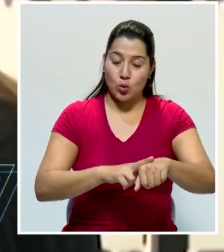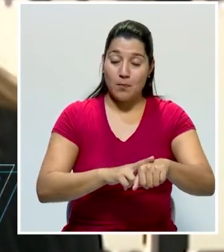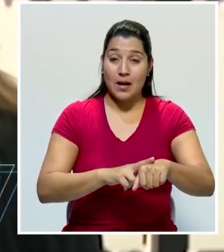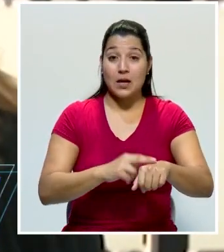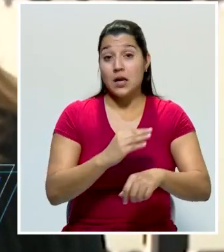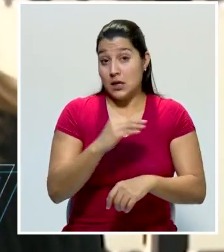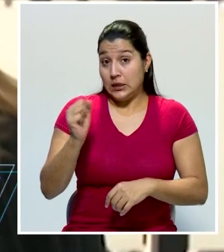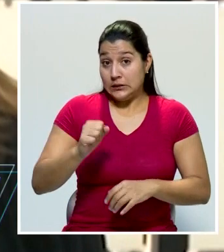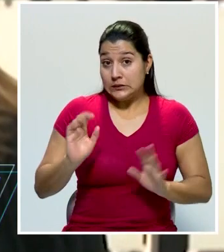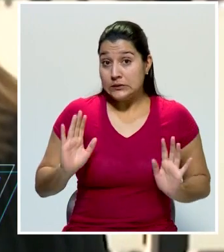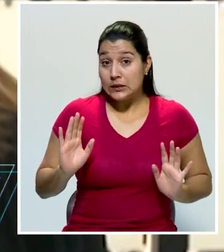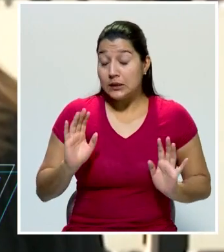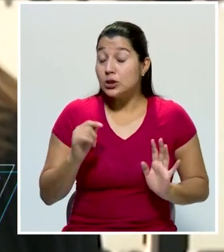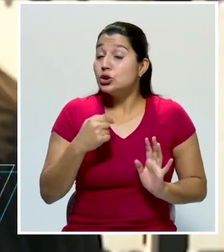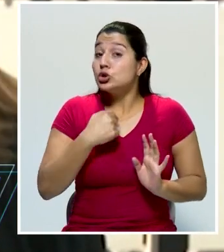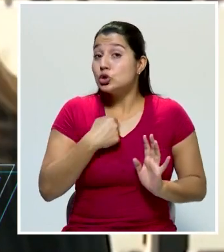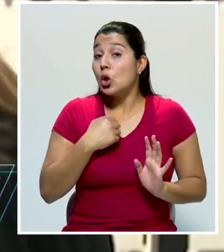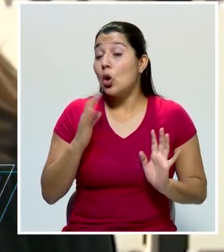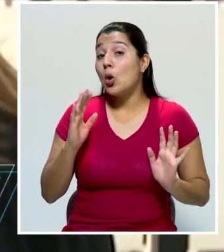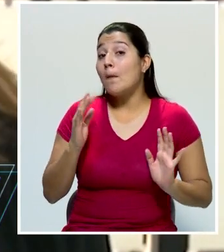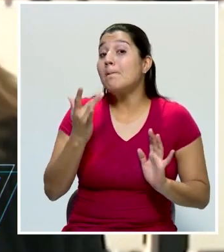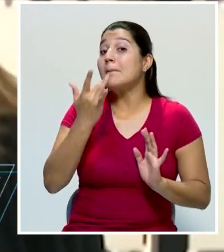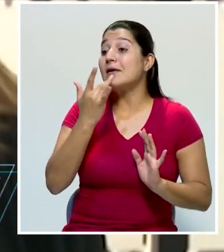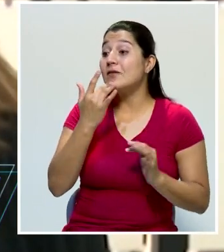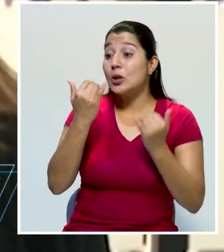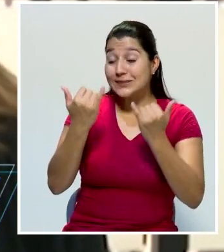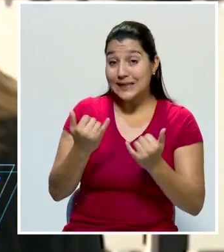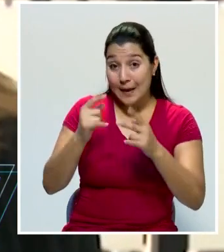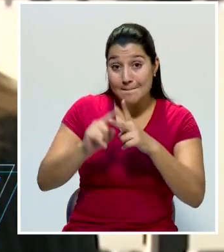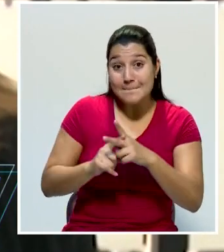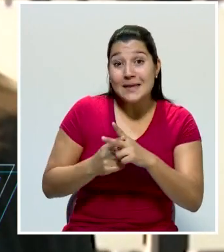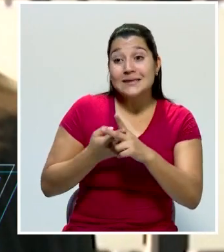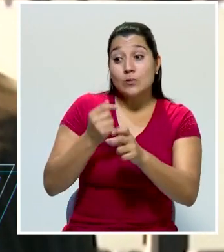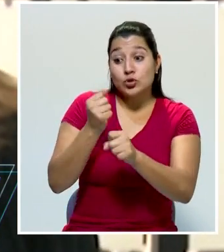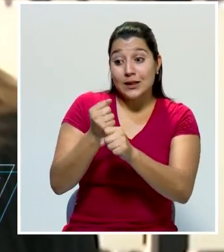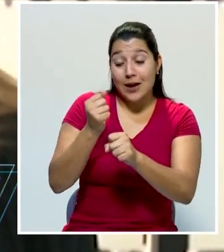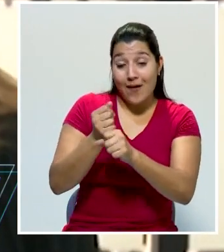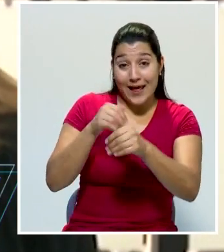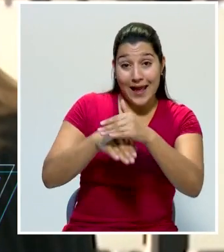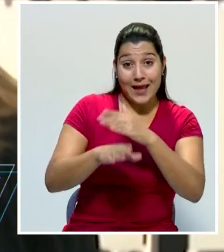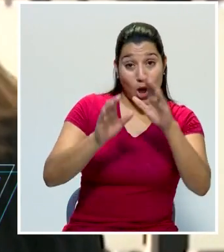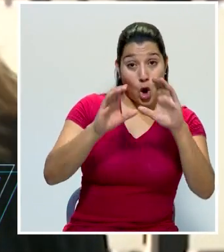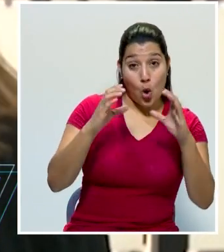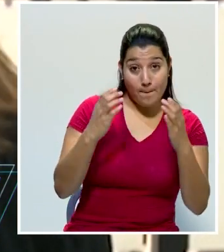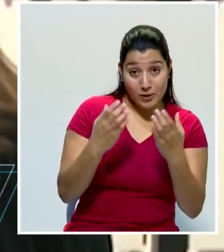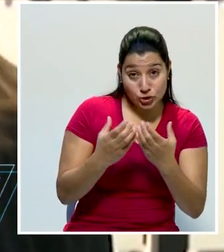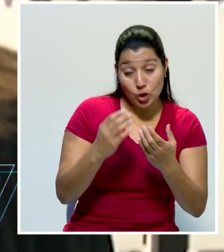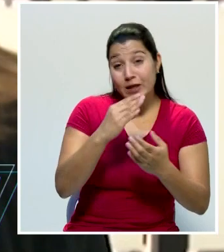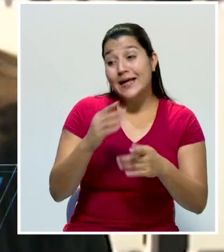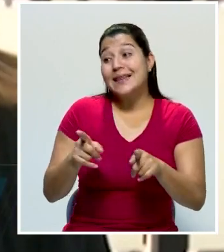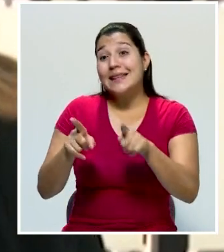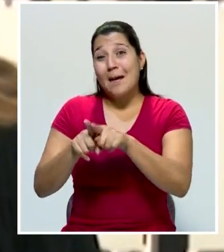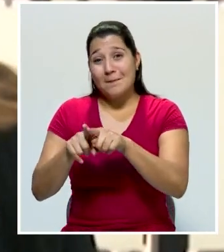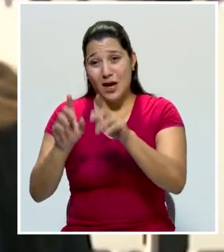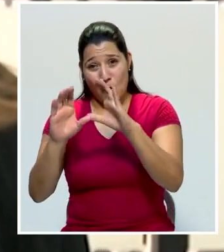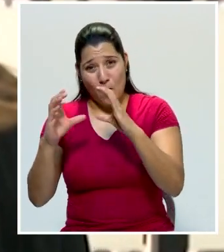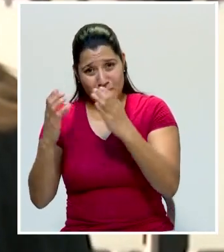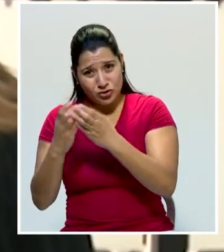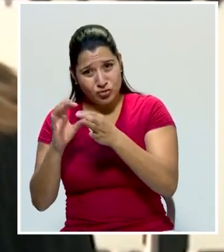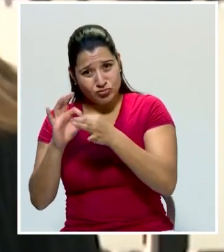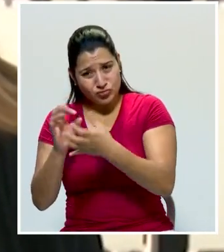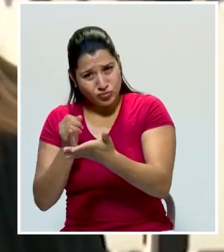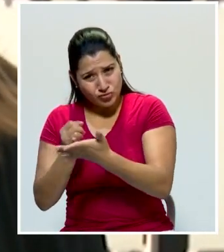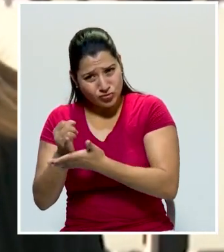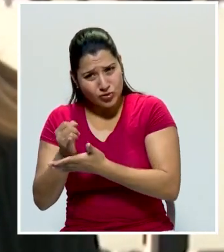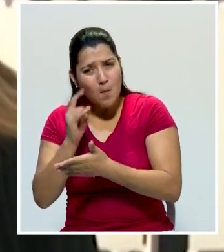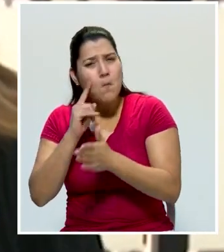Y sí, yo le apunto enormemente a que retomemos el trabajo de las comisiones y dentro de ellas las de investigación, como es el caso de la